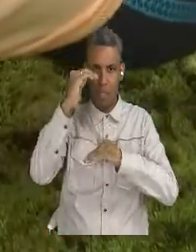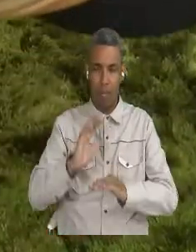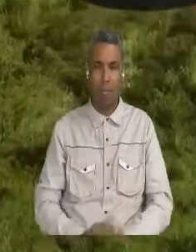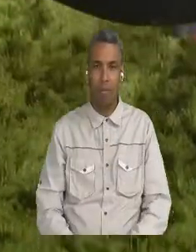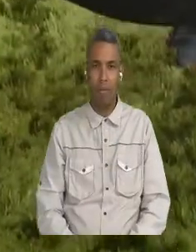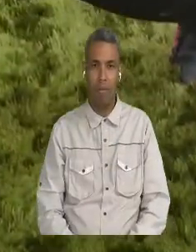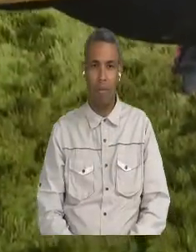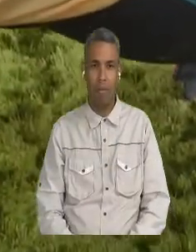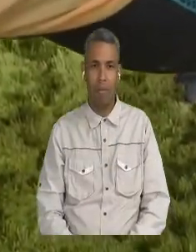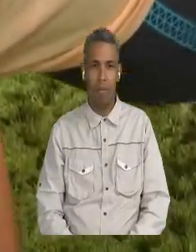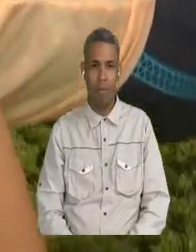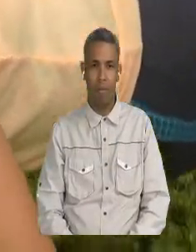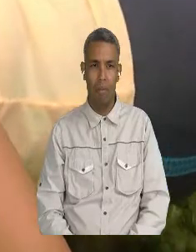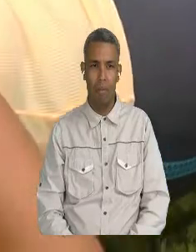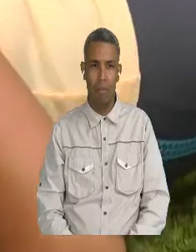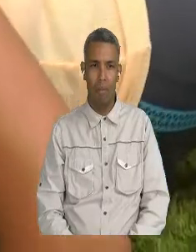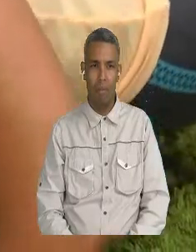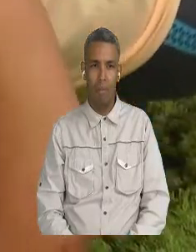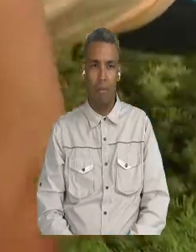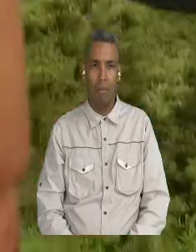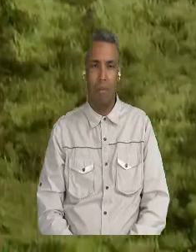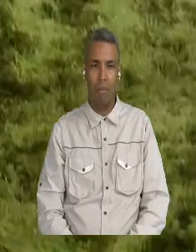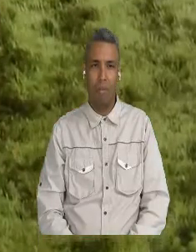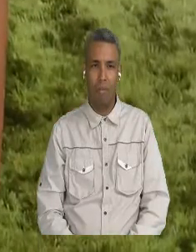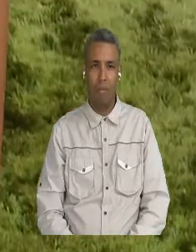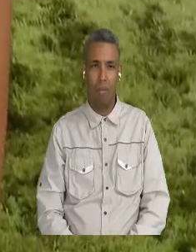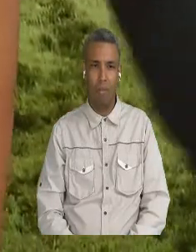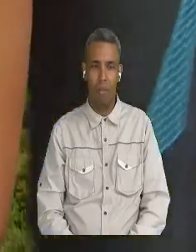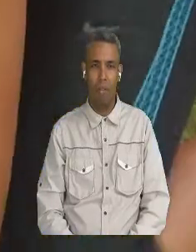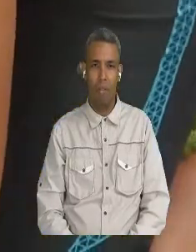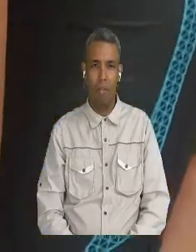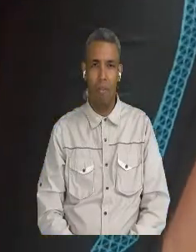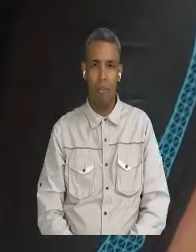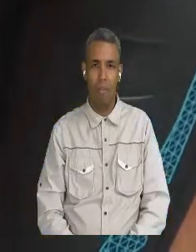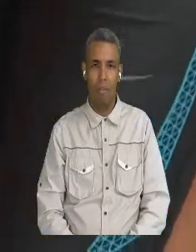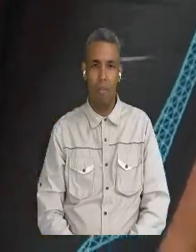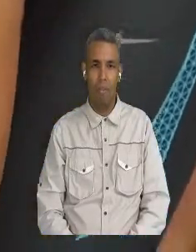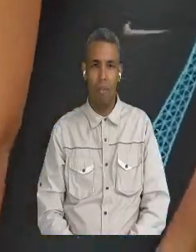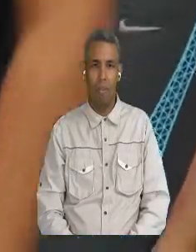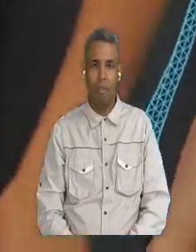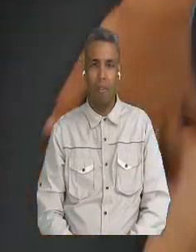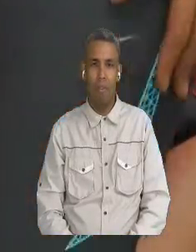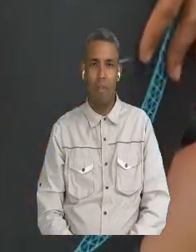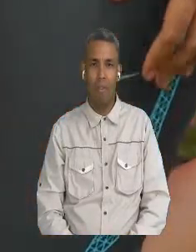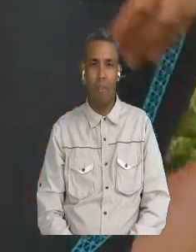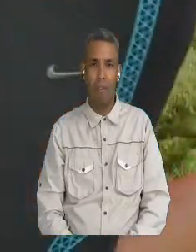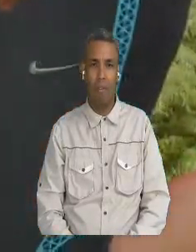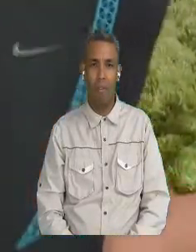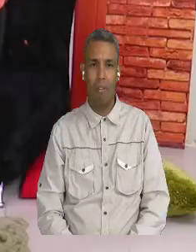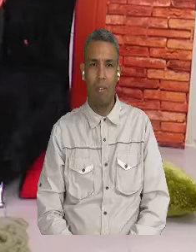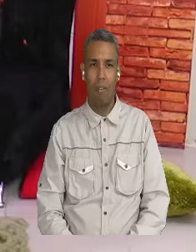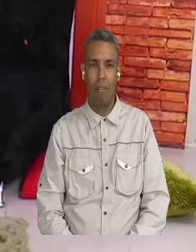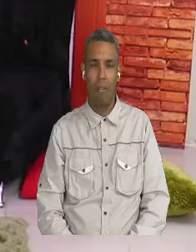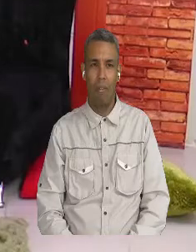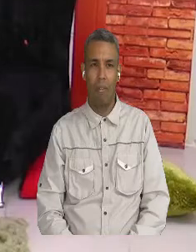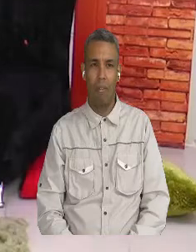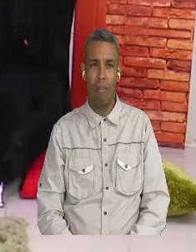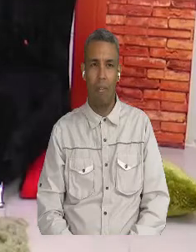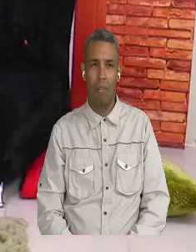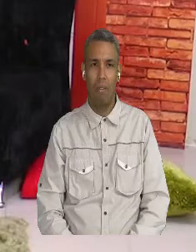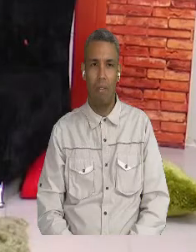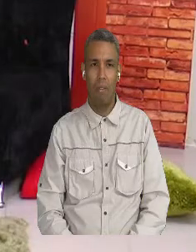Una más, vamos. Y ahí está la tercera. Exacto, muy bien. De pronto, ciertas personas ya tienen la capacidad